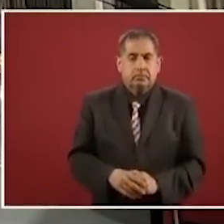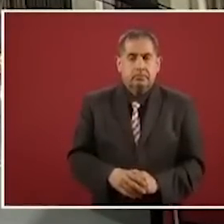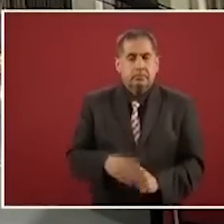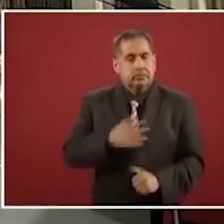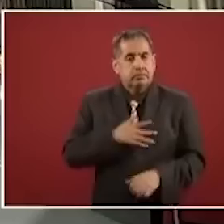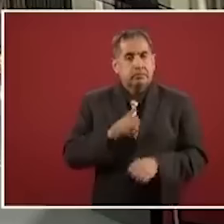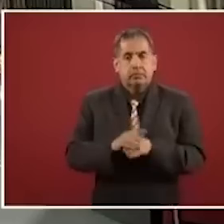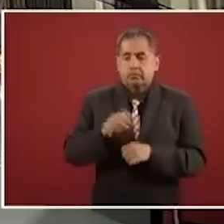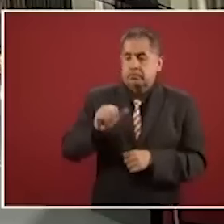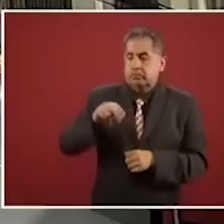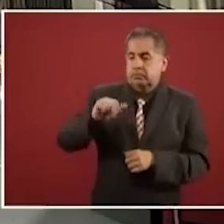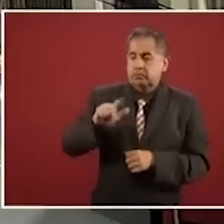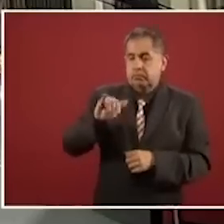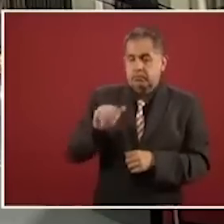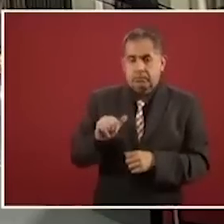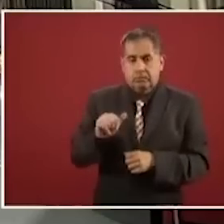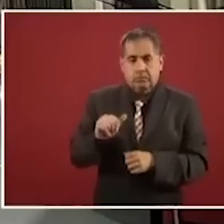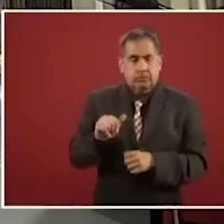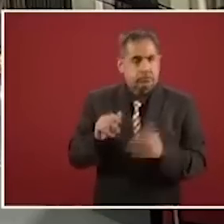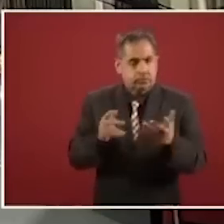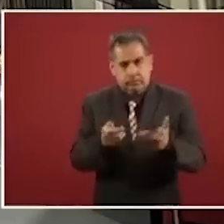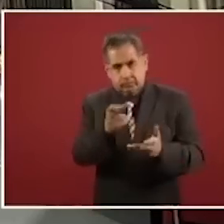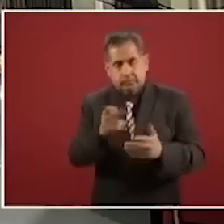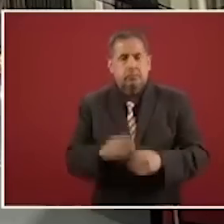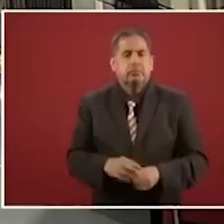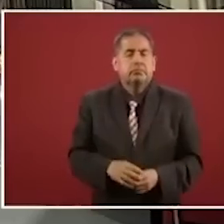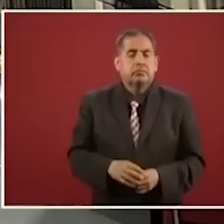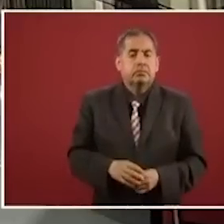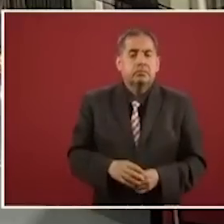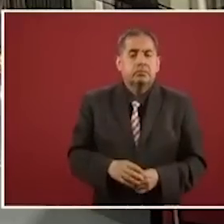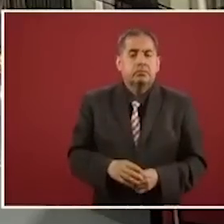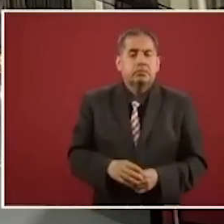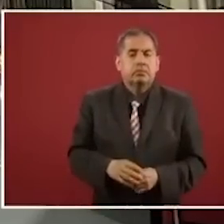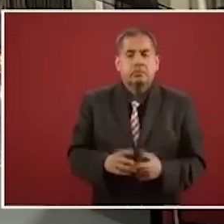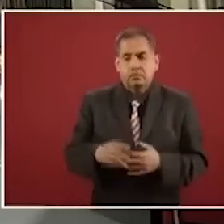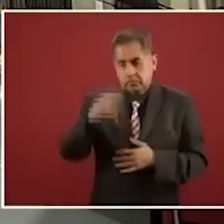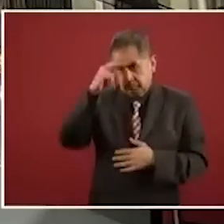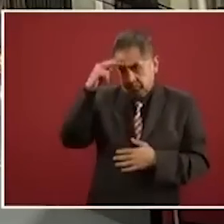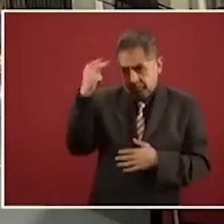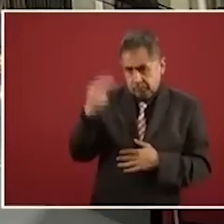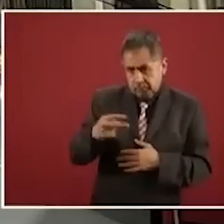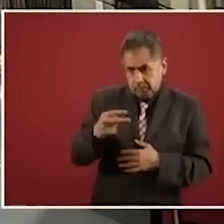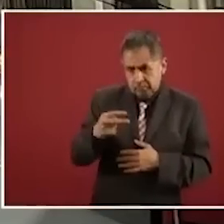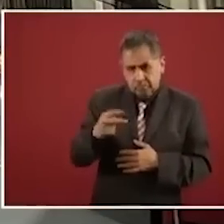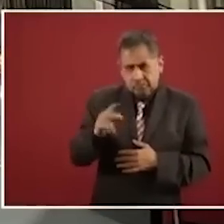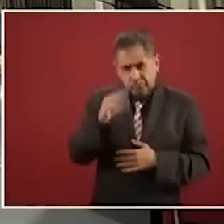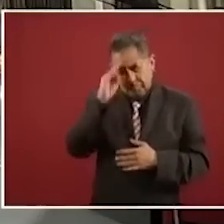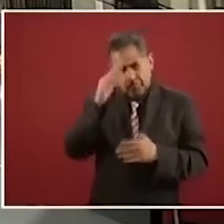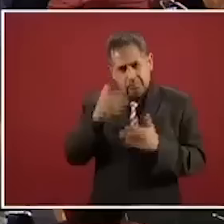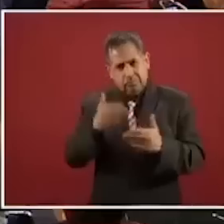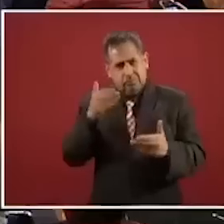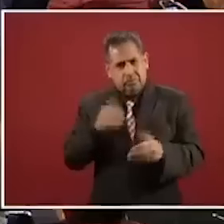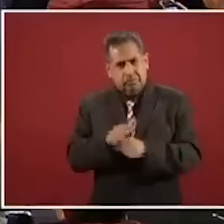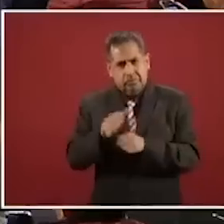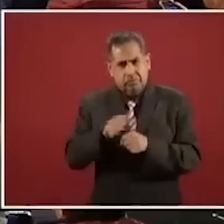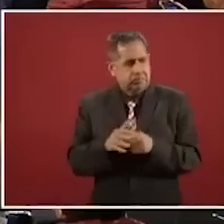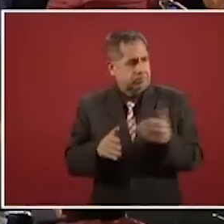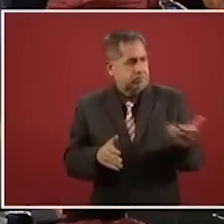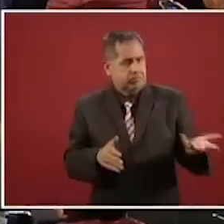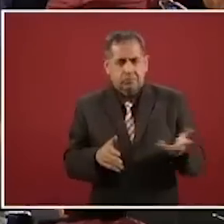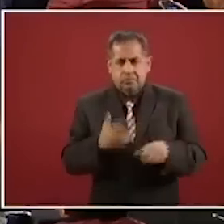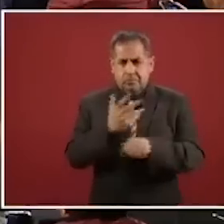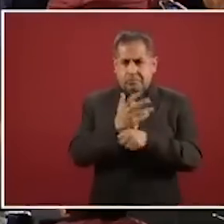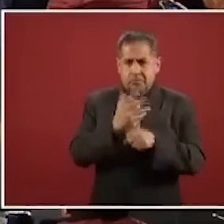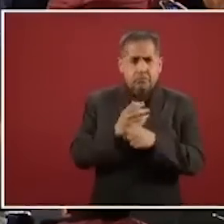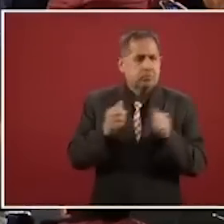Buen día, Darila Escobar de Atiempo.tv. Preguntarle, ¿México no previó este escenario en el que Estados